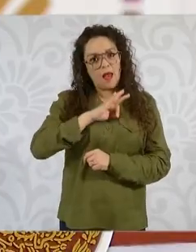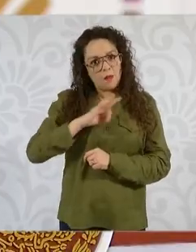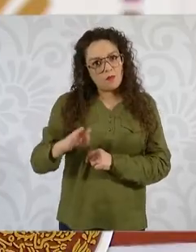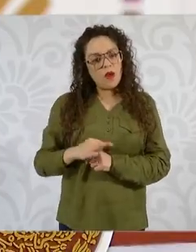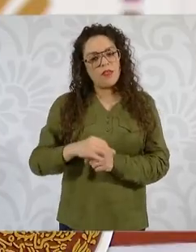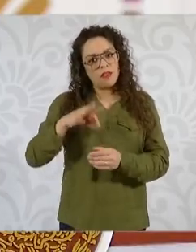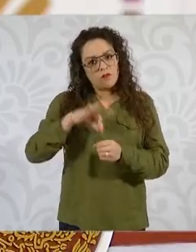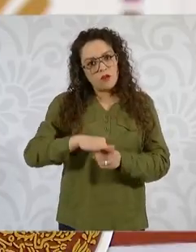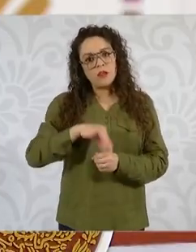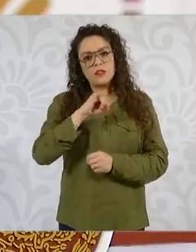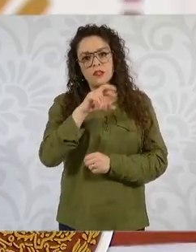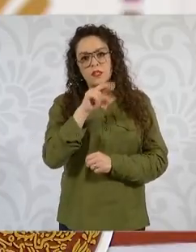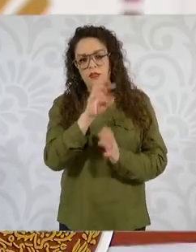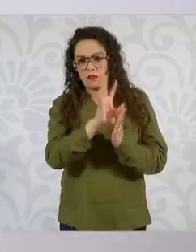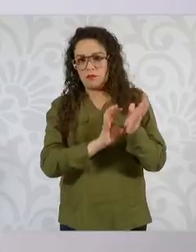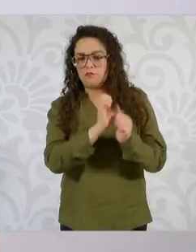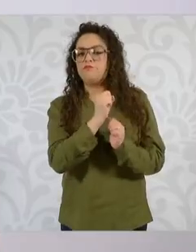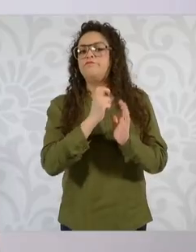permanente.